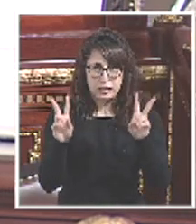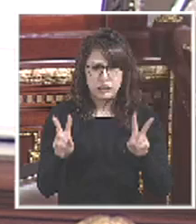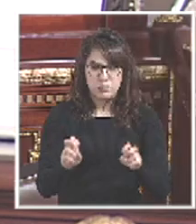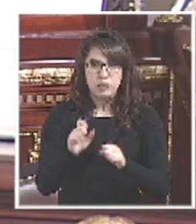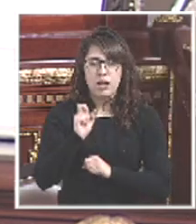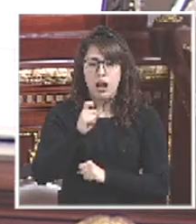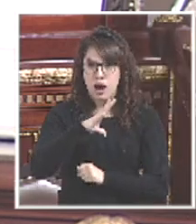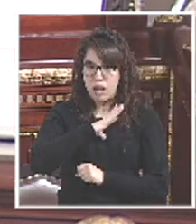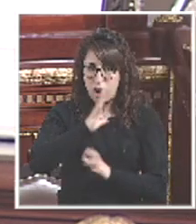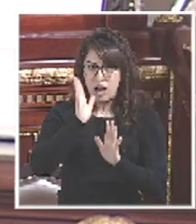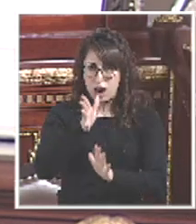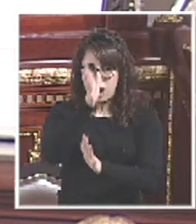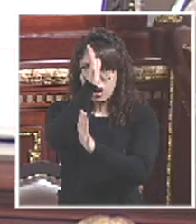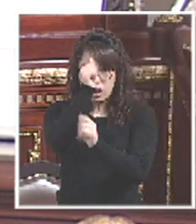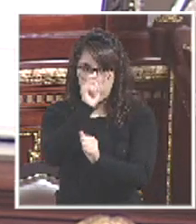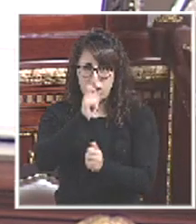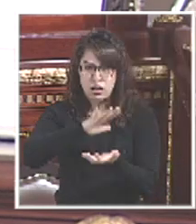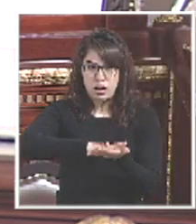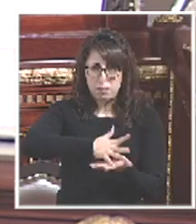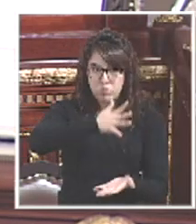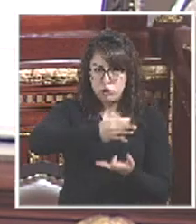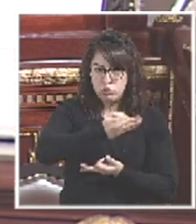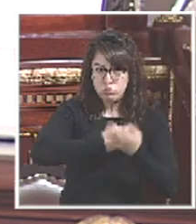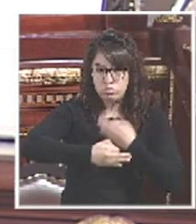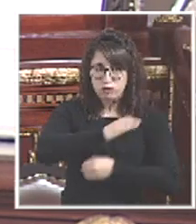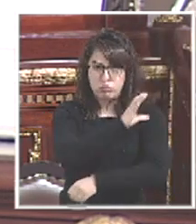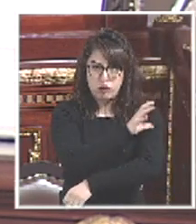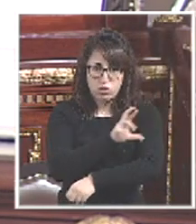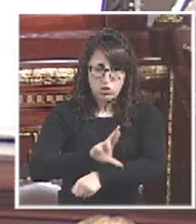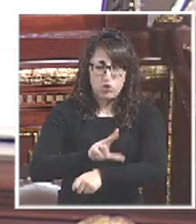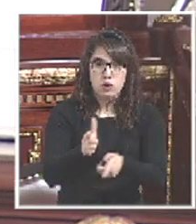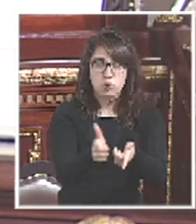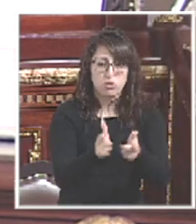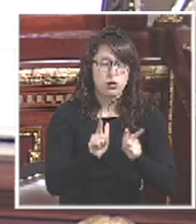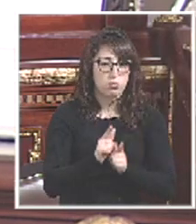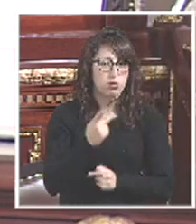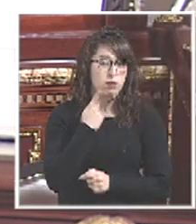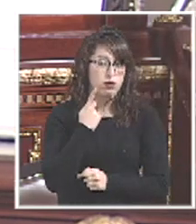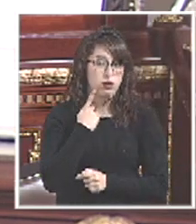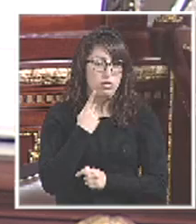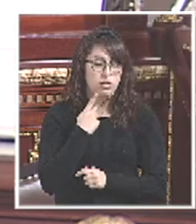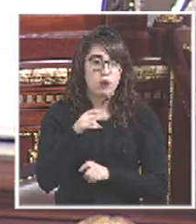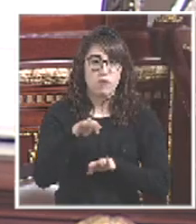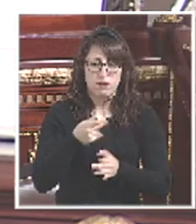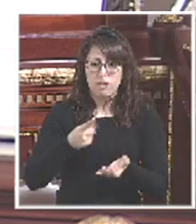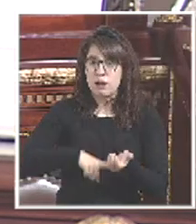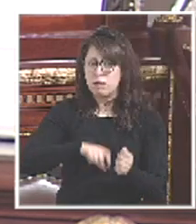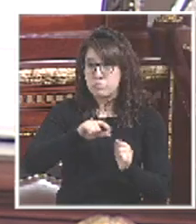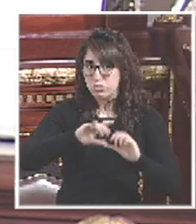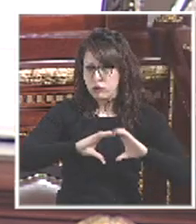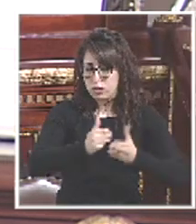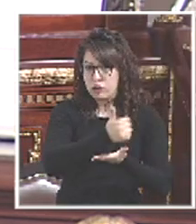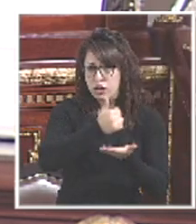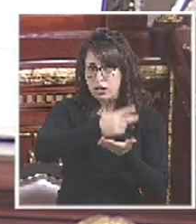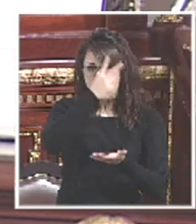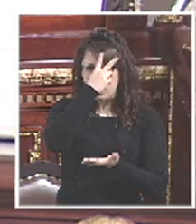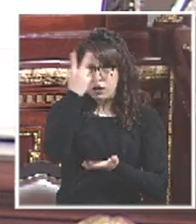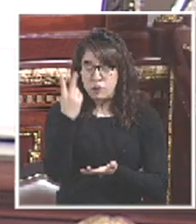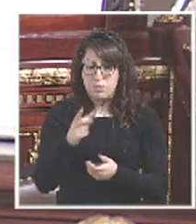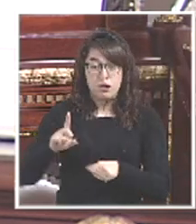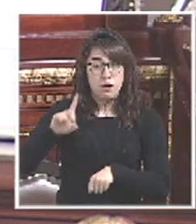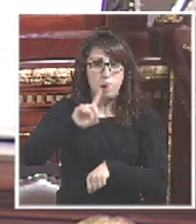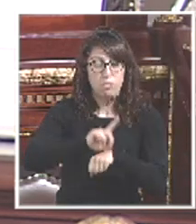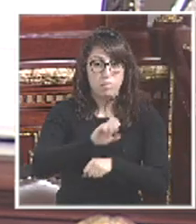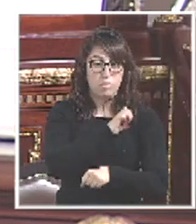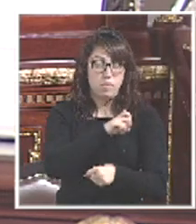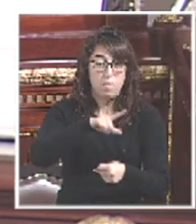un acuerdo con la mayoría de los coordinadores de los distintos grupos parlamentarios representados en este Congreso, por el cual la sesión especial, en